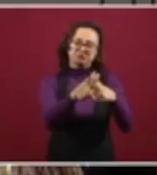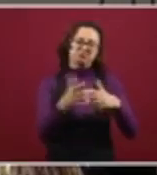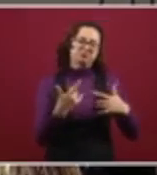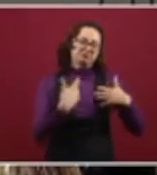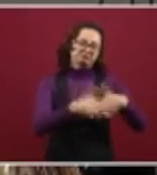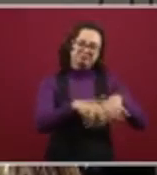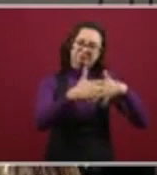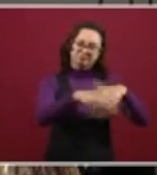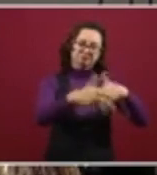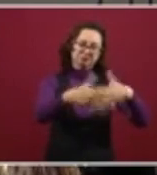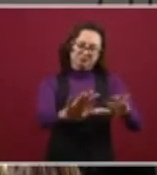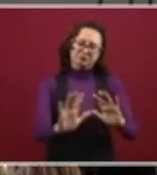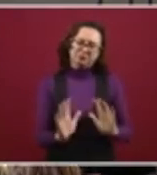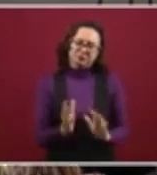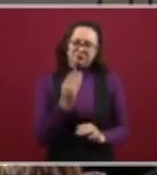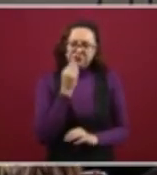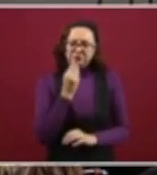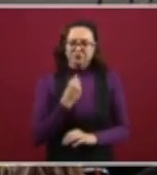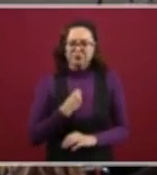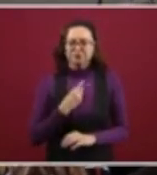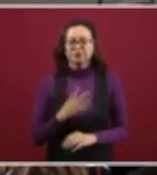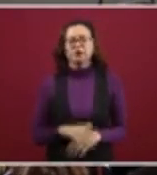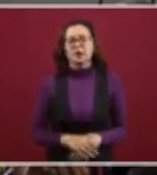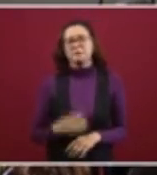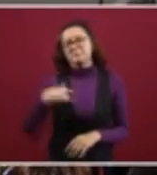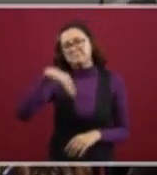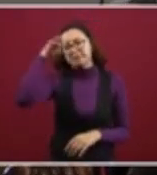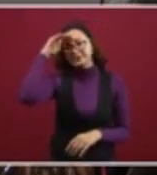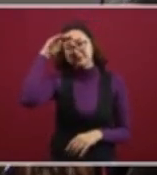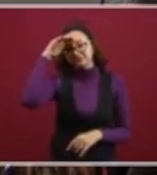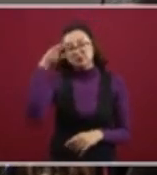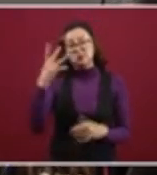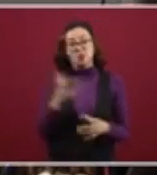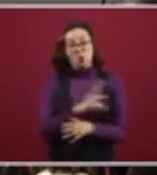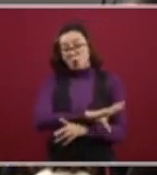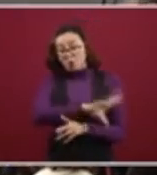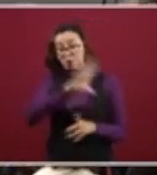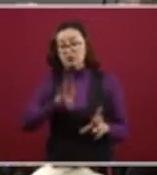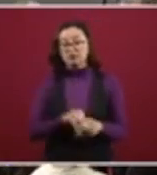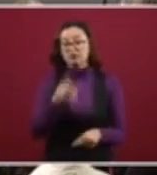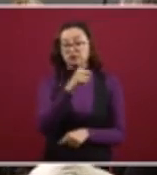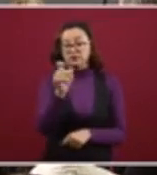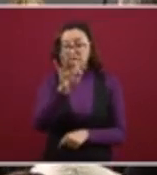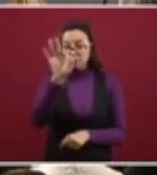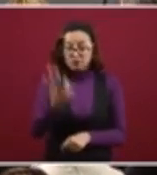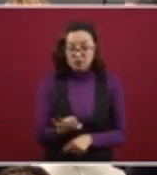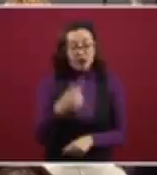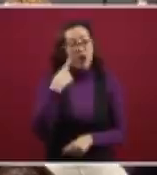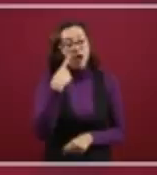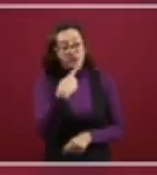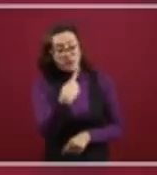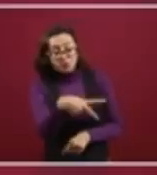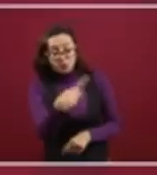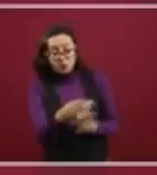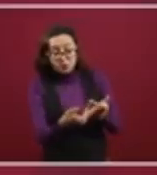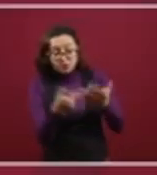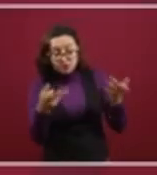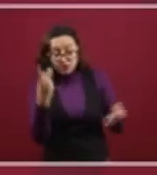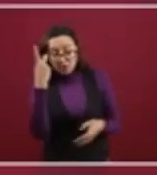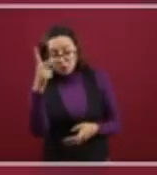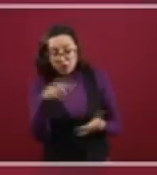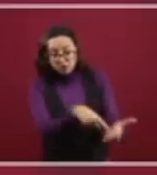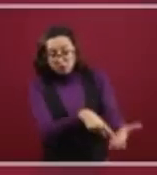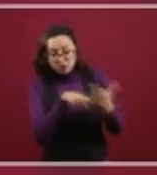podrá atenderse en su totalidad debido a que no van a poder comprobar su legítima propiedad, que esa es una de